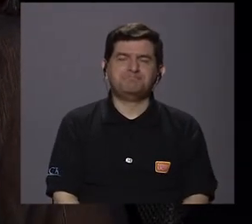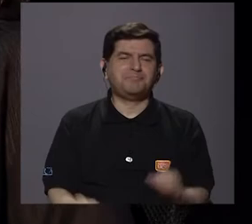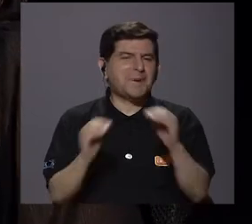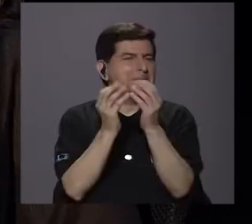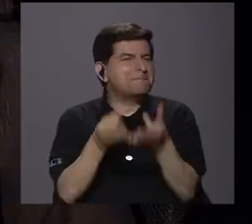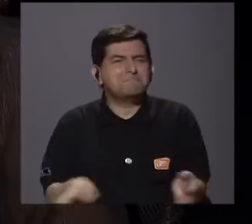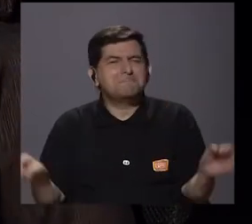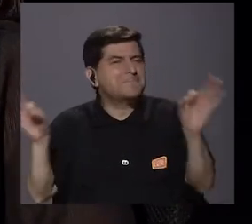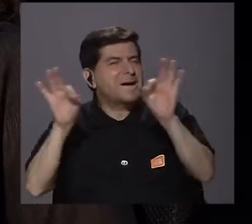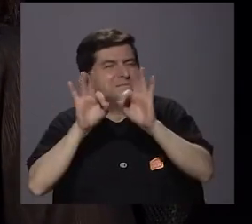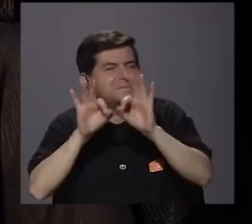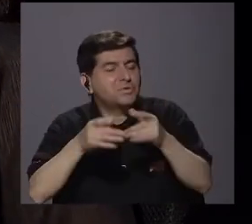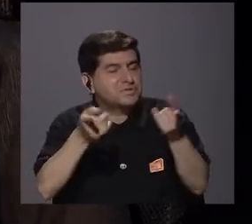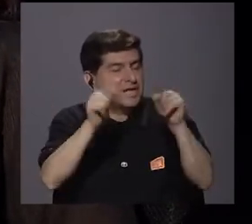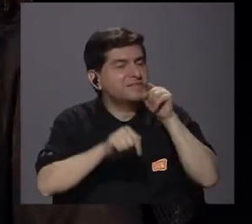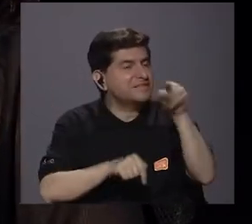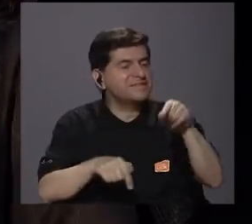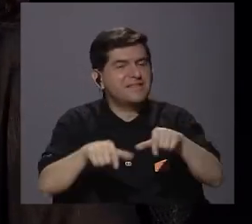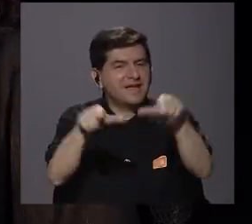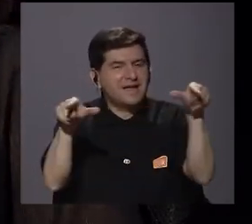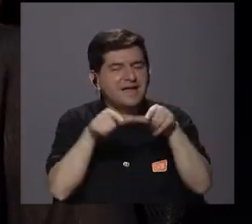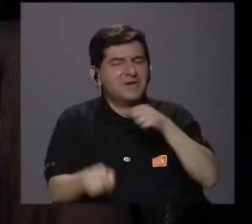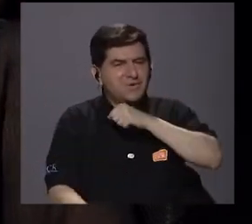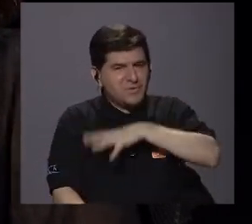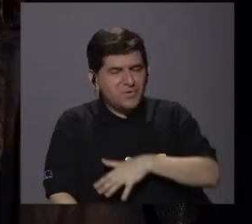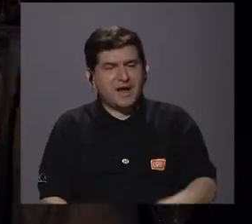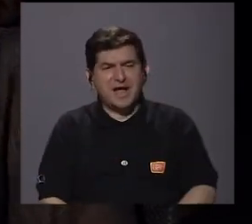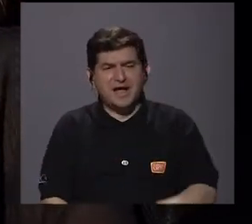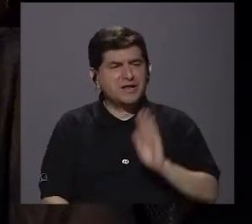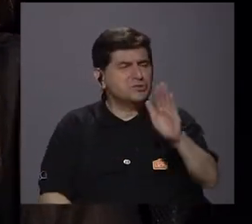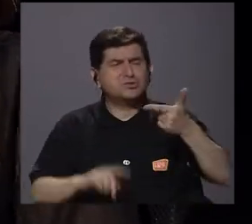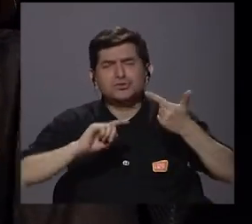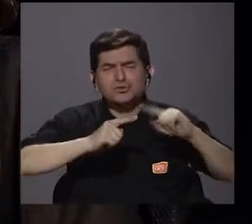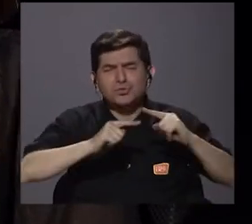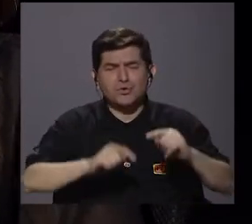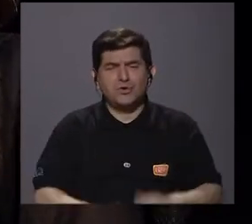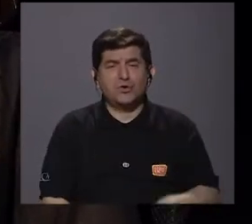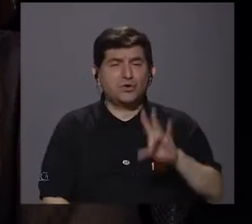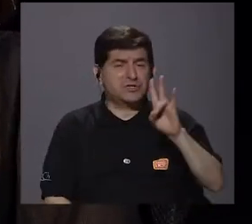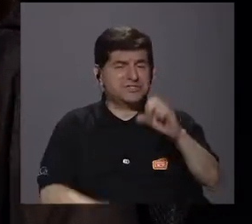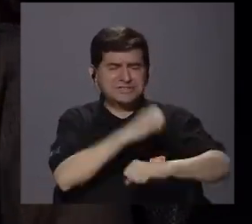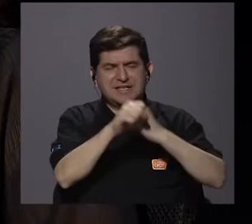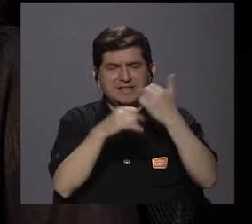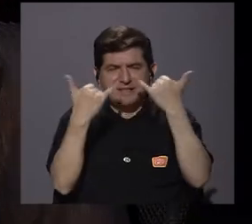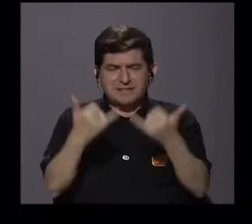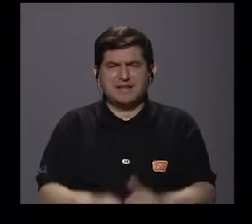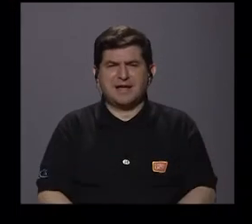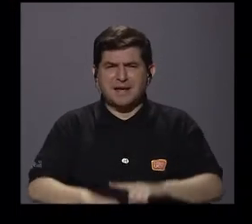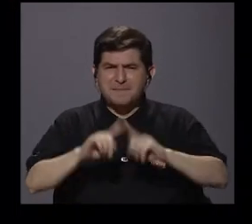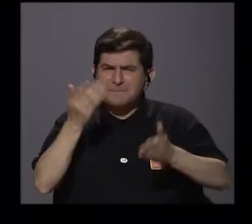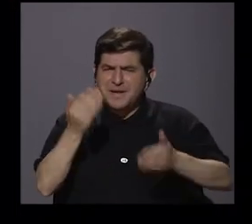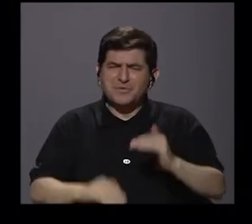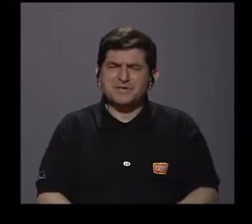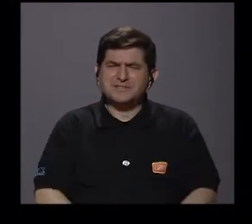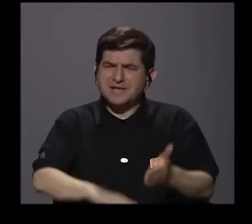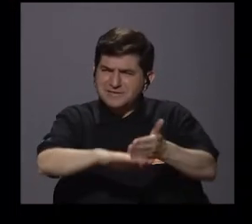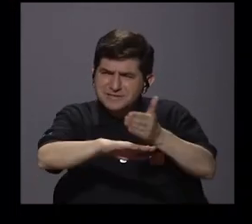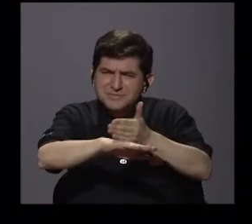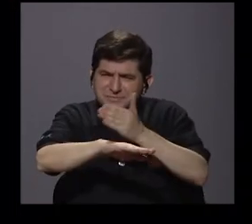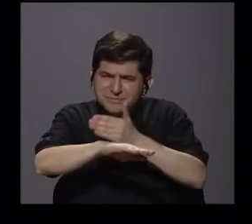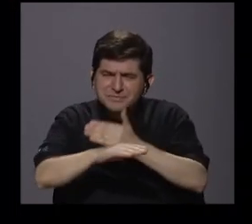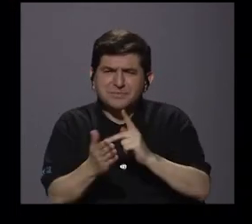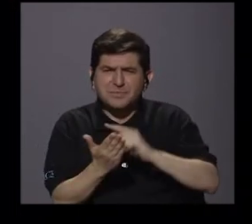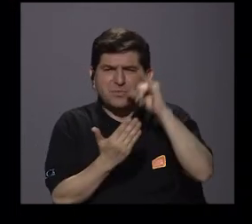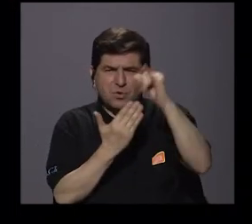lo más importante aquí es lo que sucede en Palestina, el dolor del pueblo palestino hace más de 70 años. Sí, pero debería ir una escalonada en